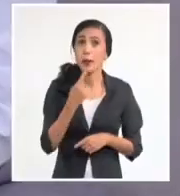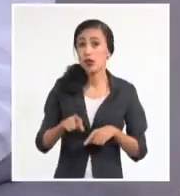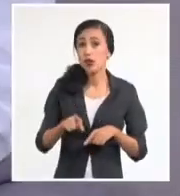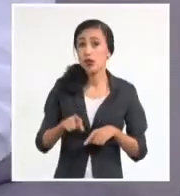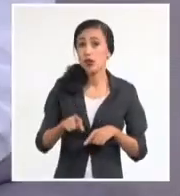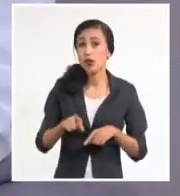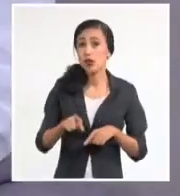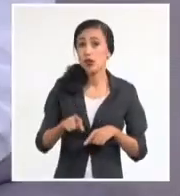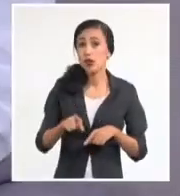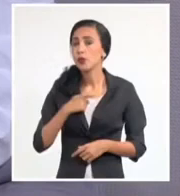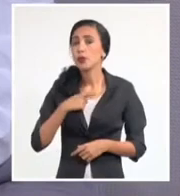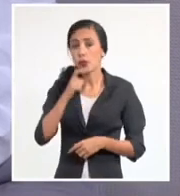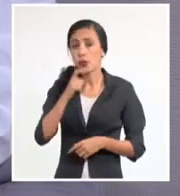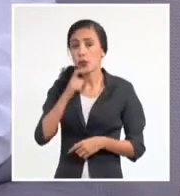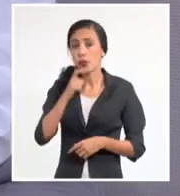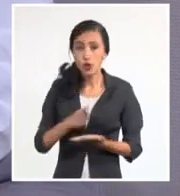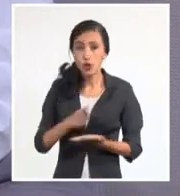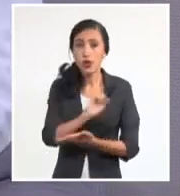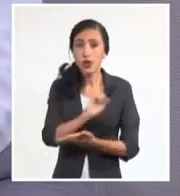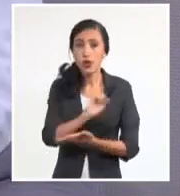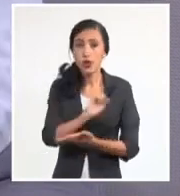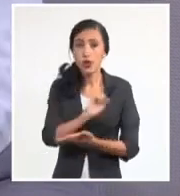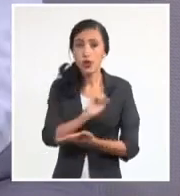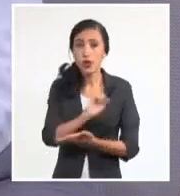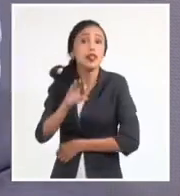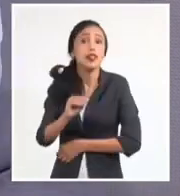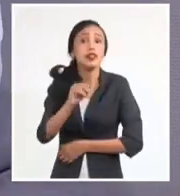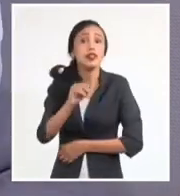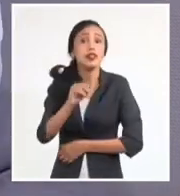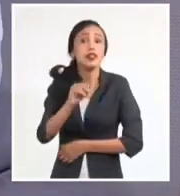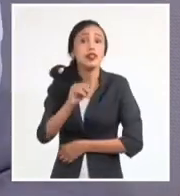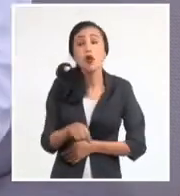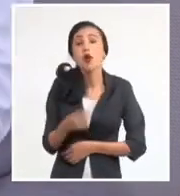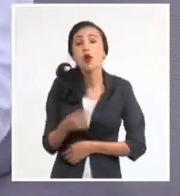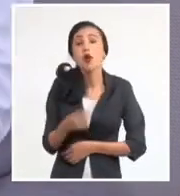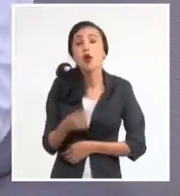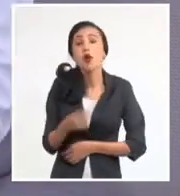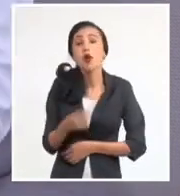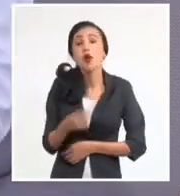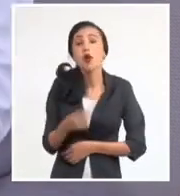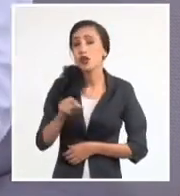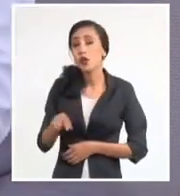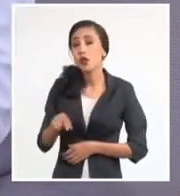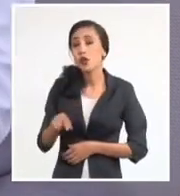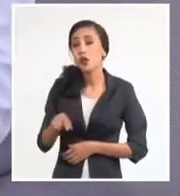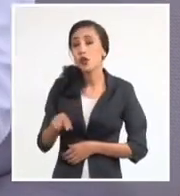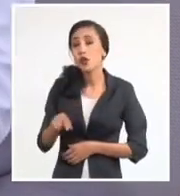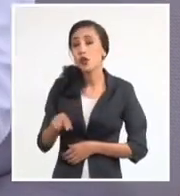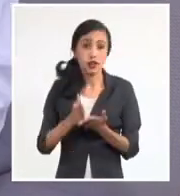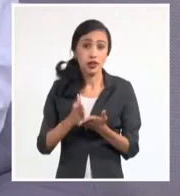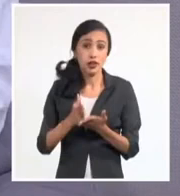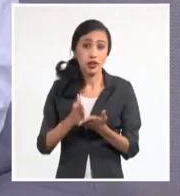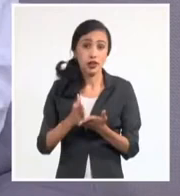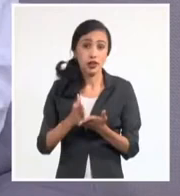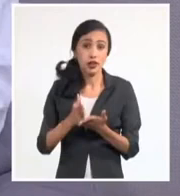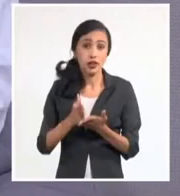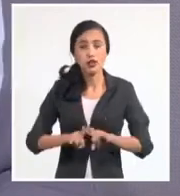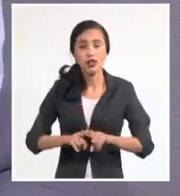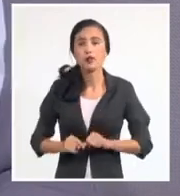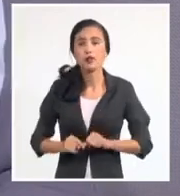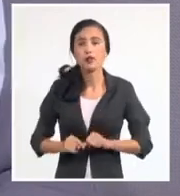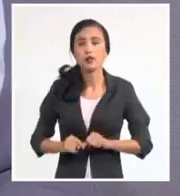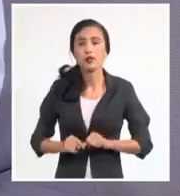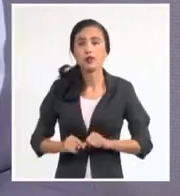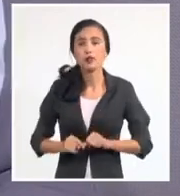primaria a quien le decimos quién era Fidel, que un estudiante universitario, o alguien que haga un posgrado porque quiere especializarse en determinada arista del aporte